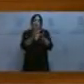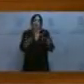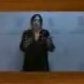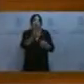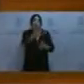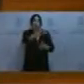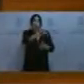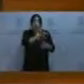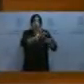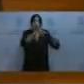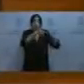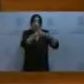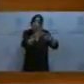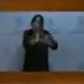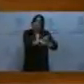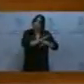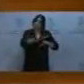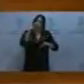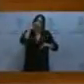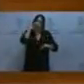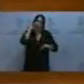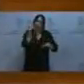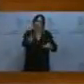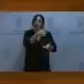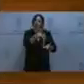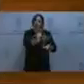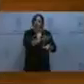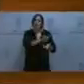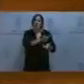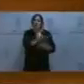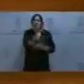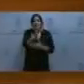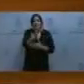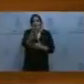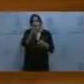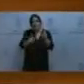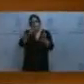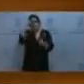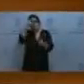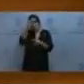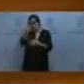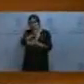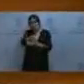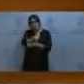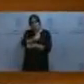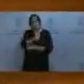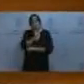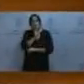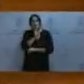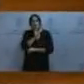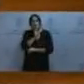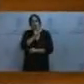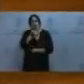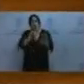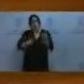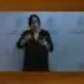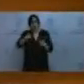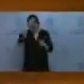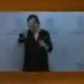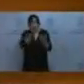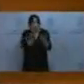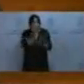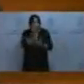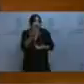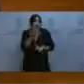ustedes, consejera, ¿en qué medida velan por los derechos de estas personas? Las personas con una enfermedad crónica, como